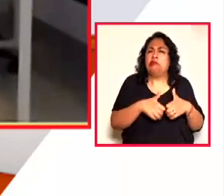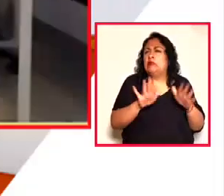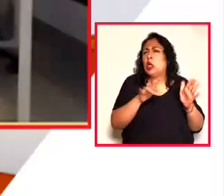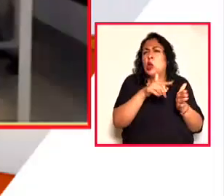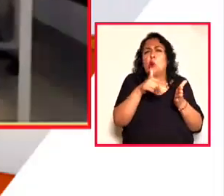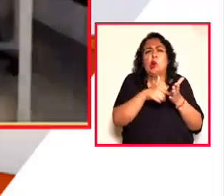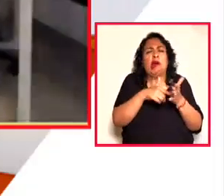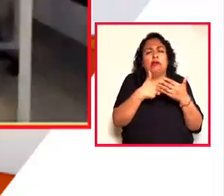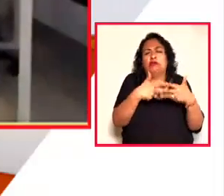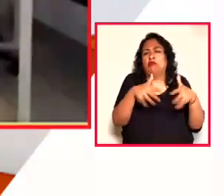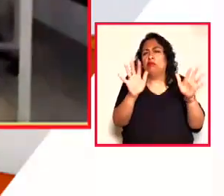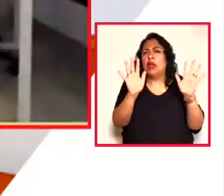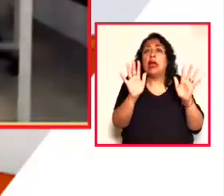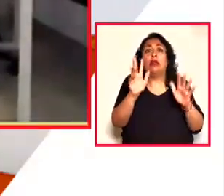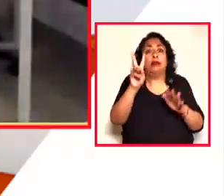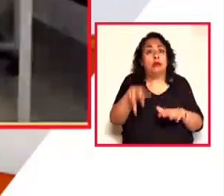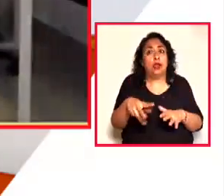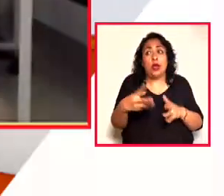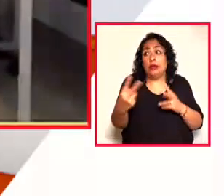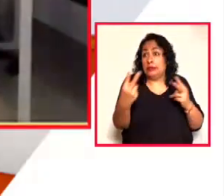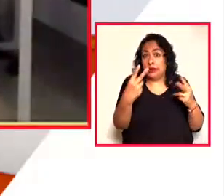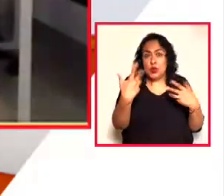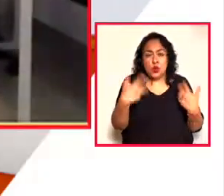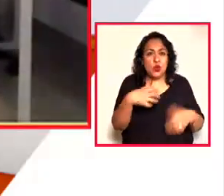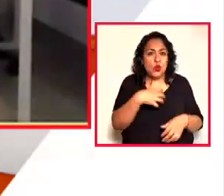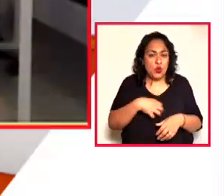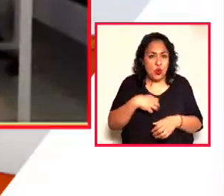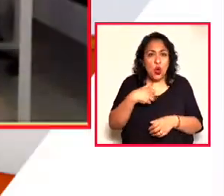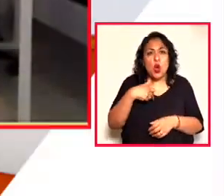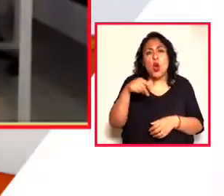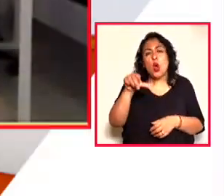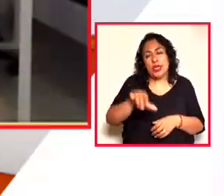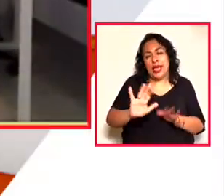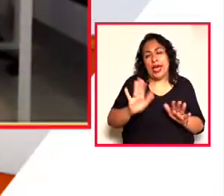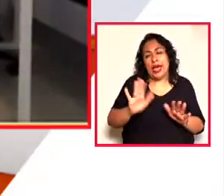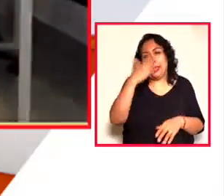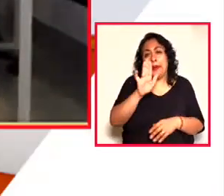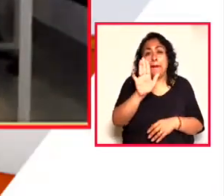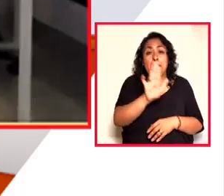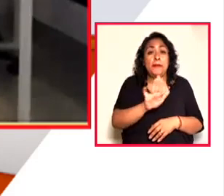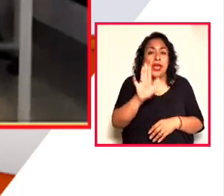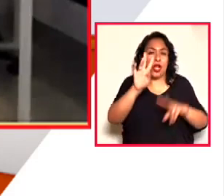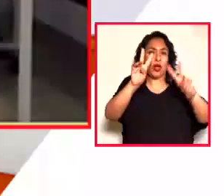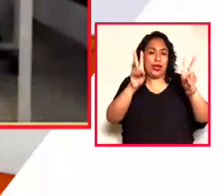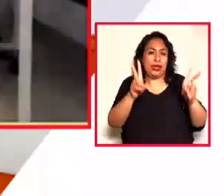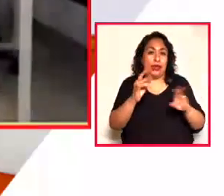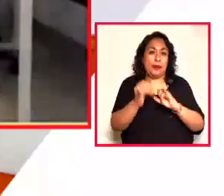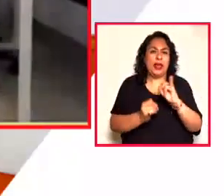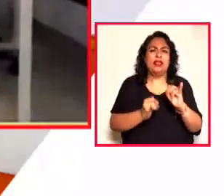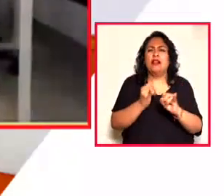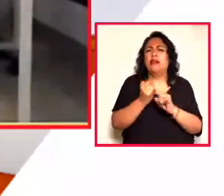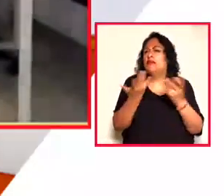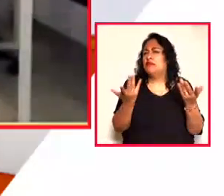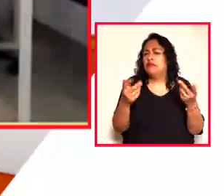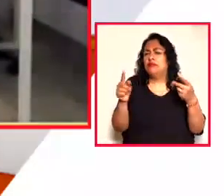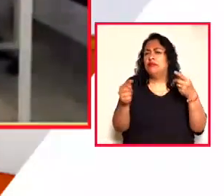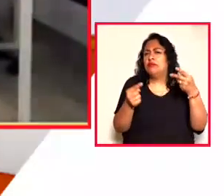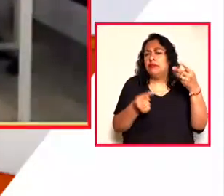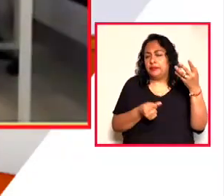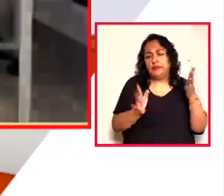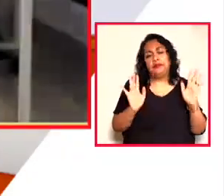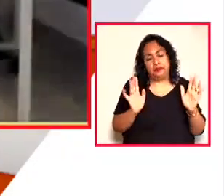Qué alegría estar con ustedes. Hoy, pues es, como ya saben, miércoles internacional. ¿Qué tenemos entre otras cosas? Bueno, pues vamos